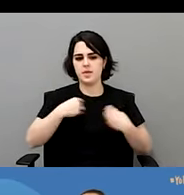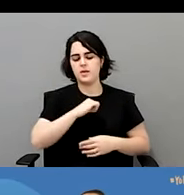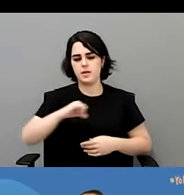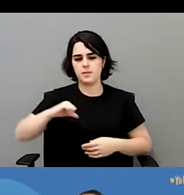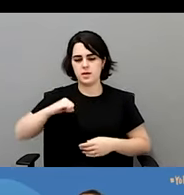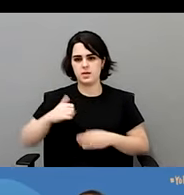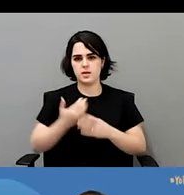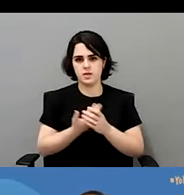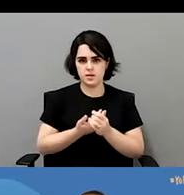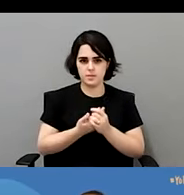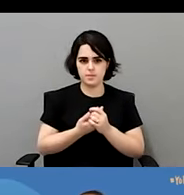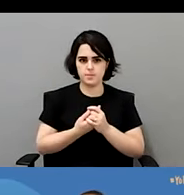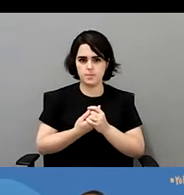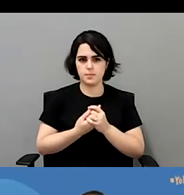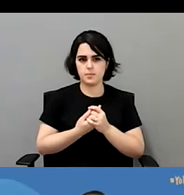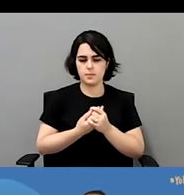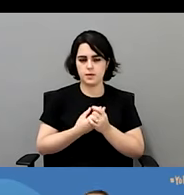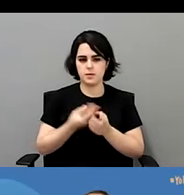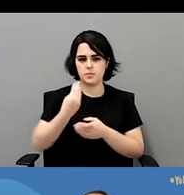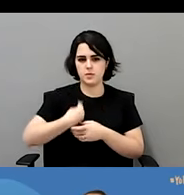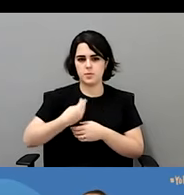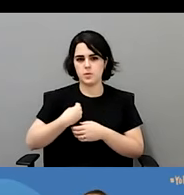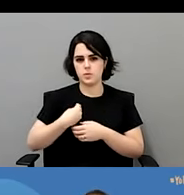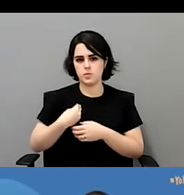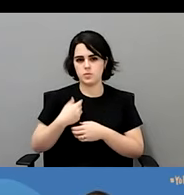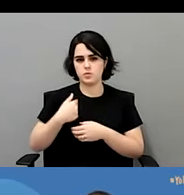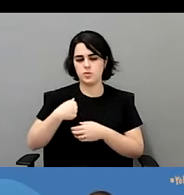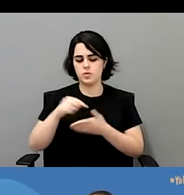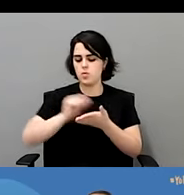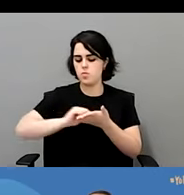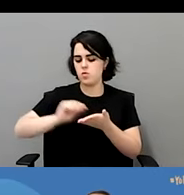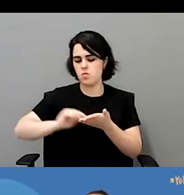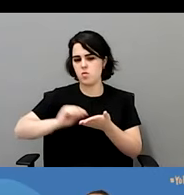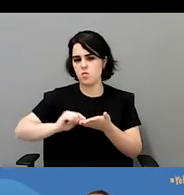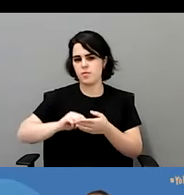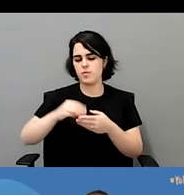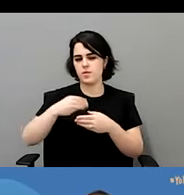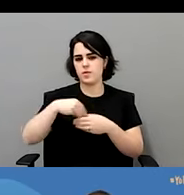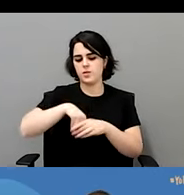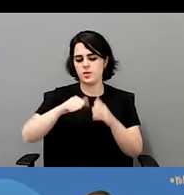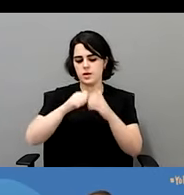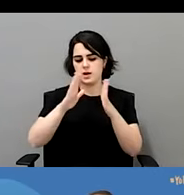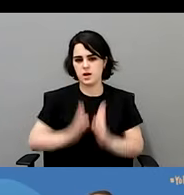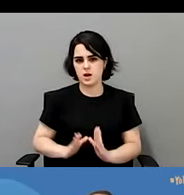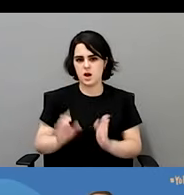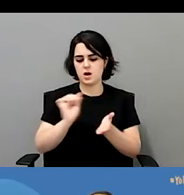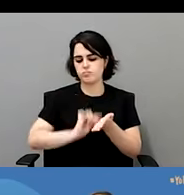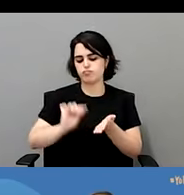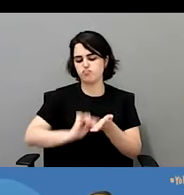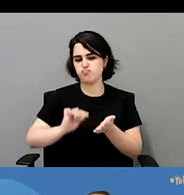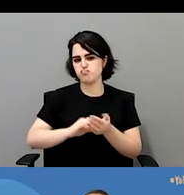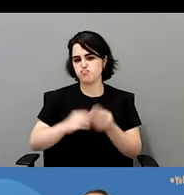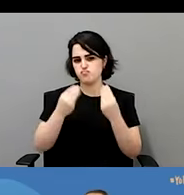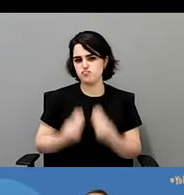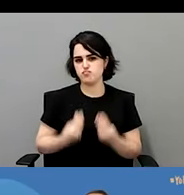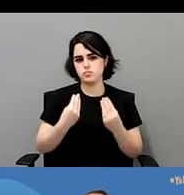cumplinque en casa de manera reflexiva.